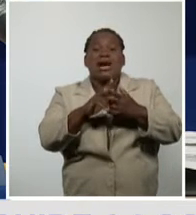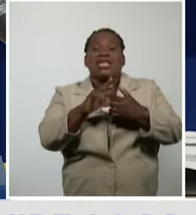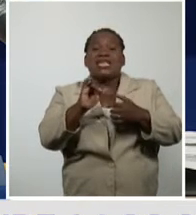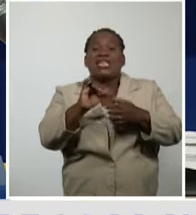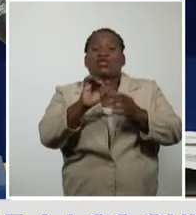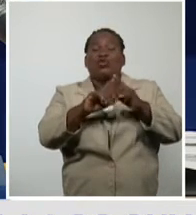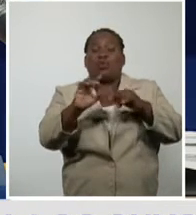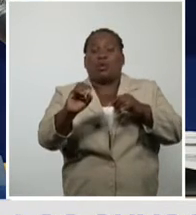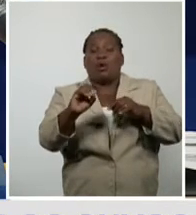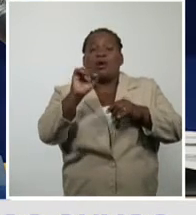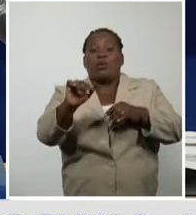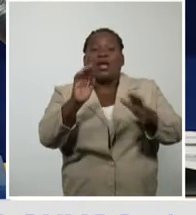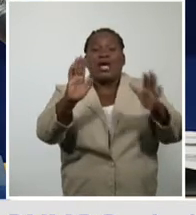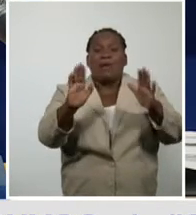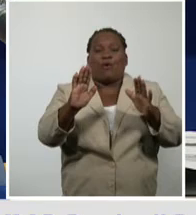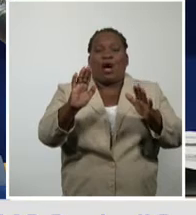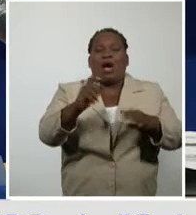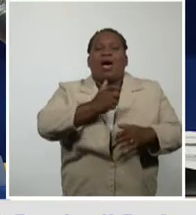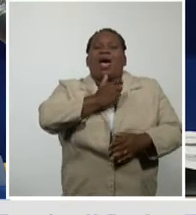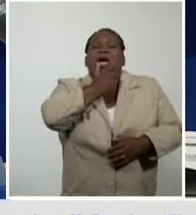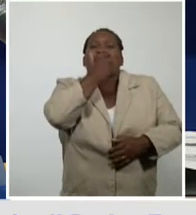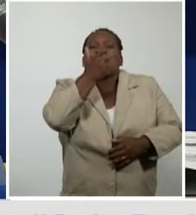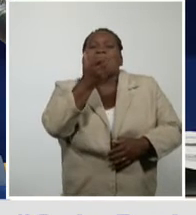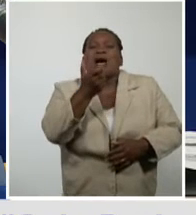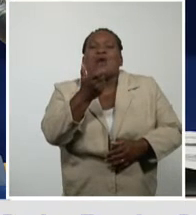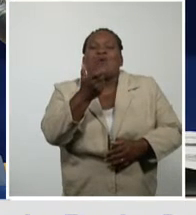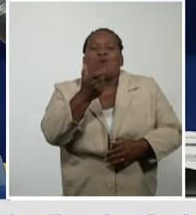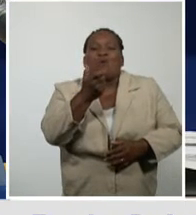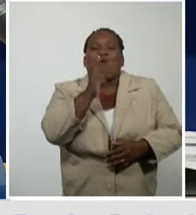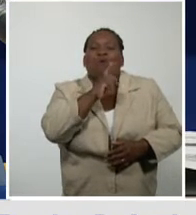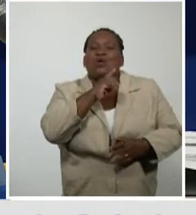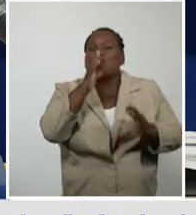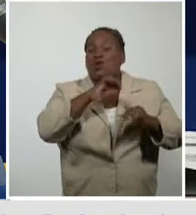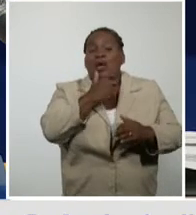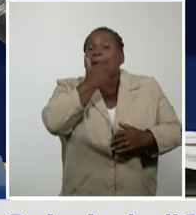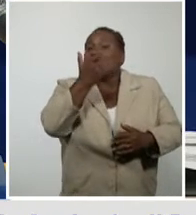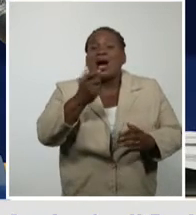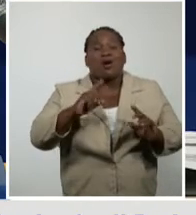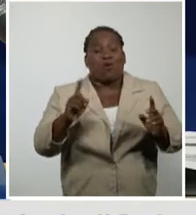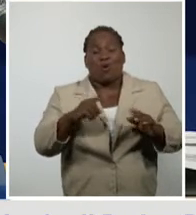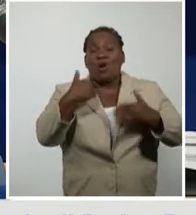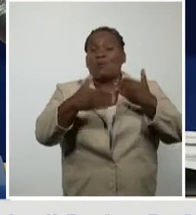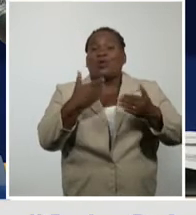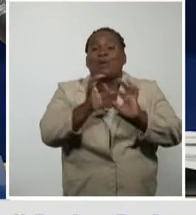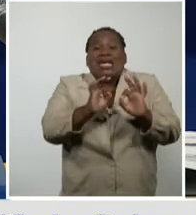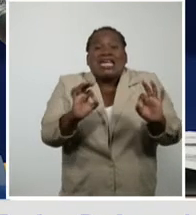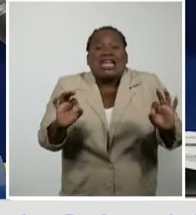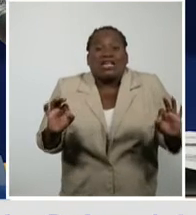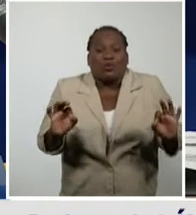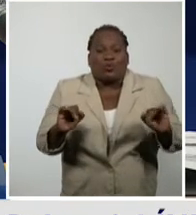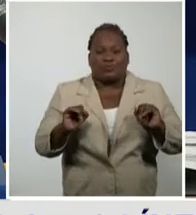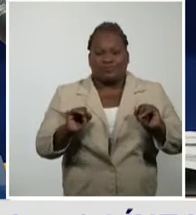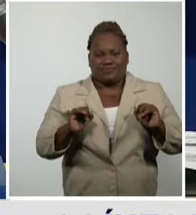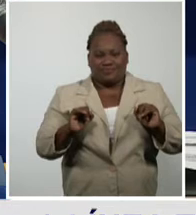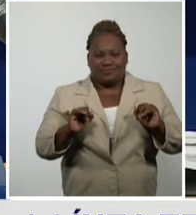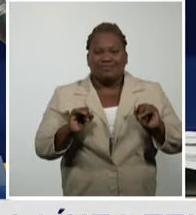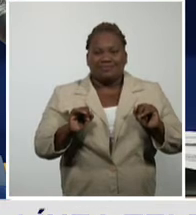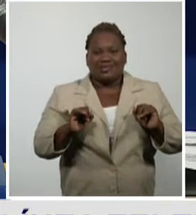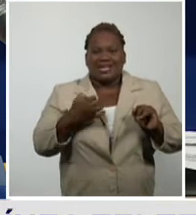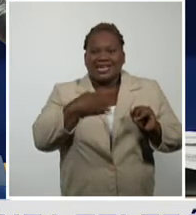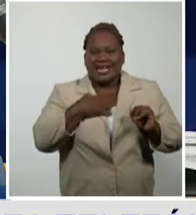que es una época de mango. Entonces no era el mango, no es el mango, es realmente los problemas higiénicos que se producen en esta